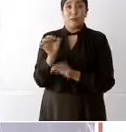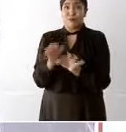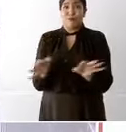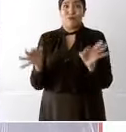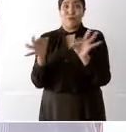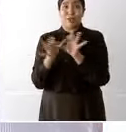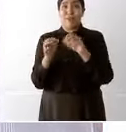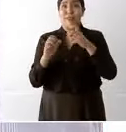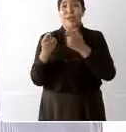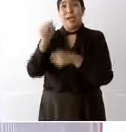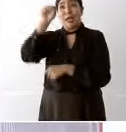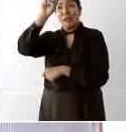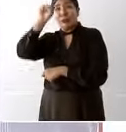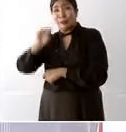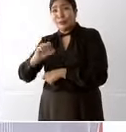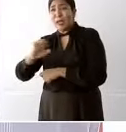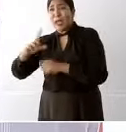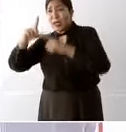vincula con otros